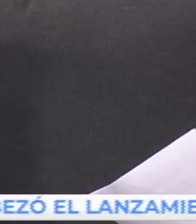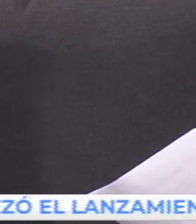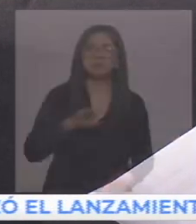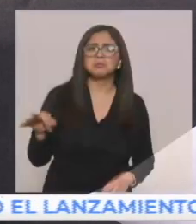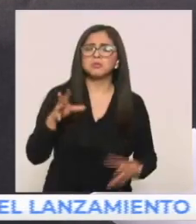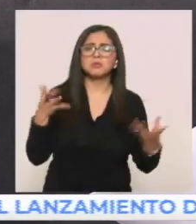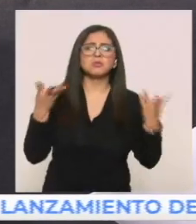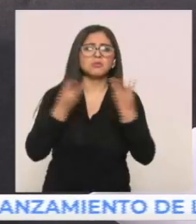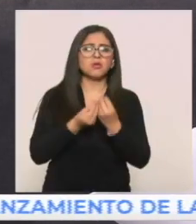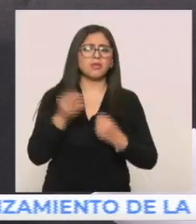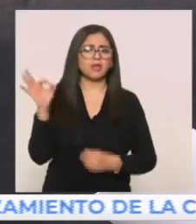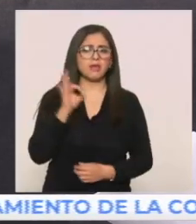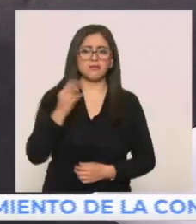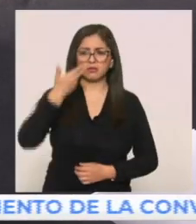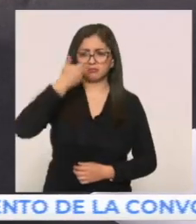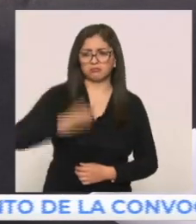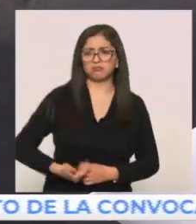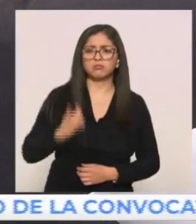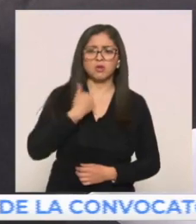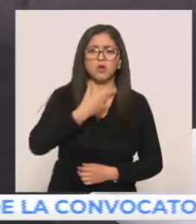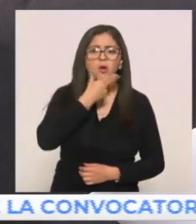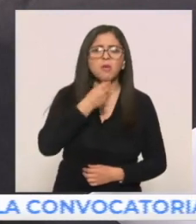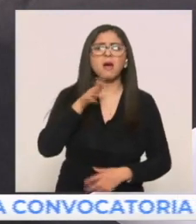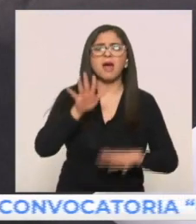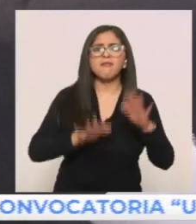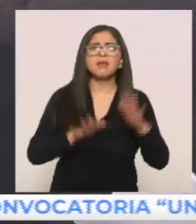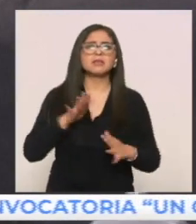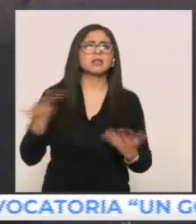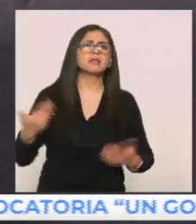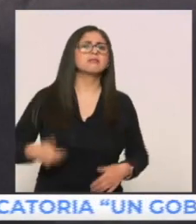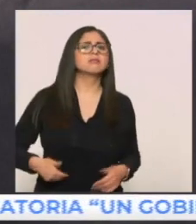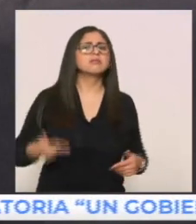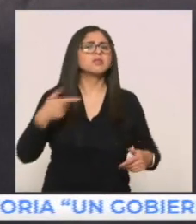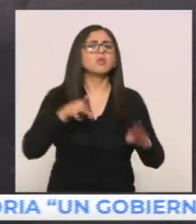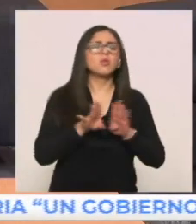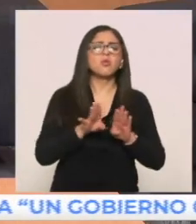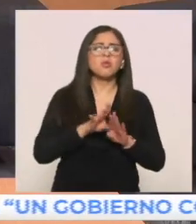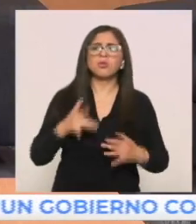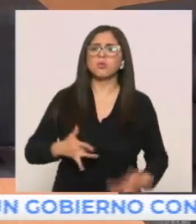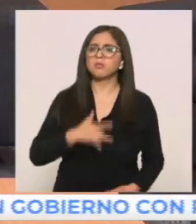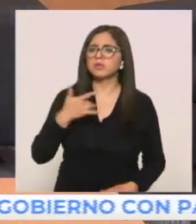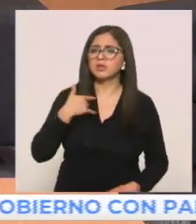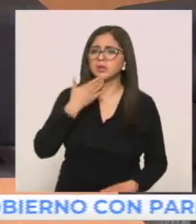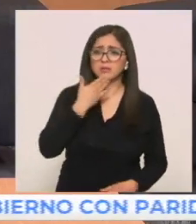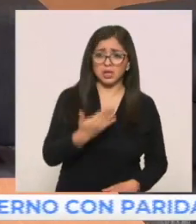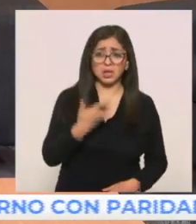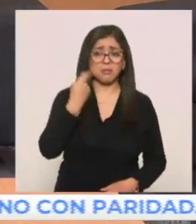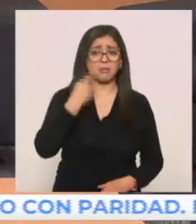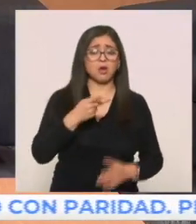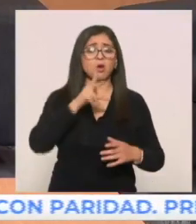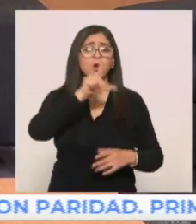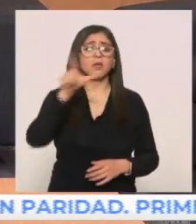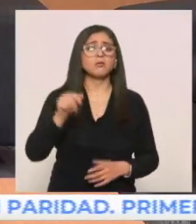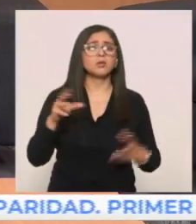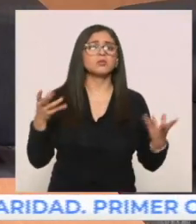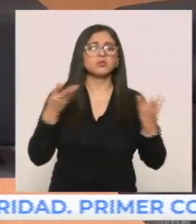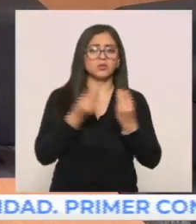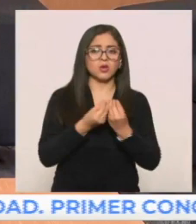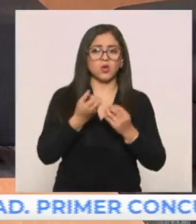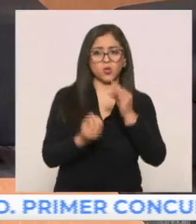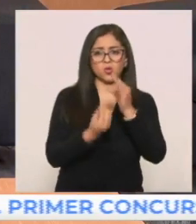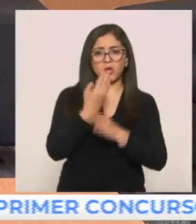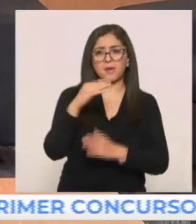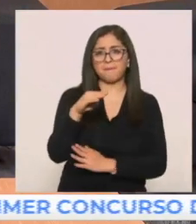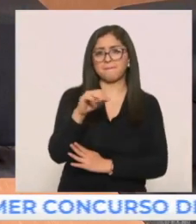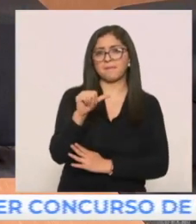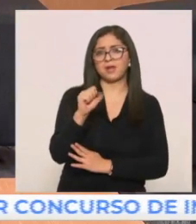implican, vaya, como varones, pues, ¿no? Ciertos malestares, ciertas dudas. Y surge este nuevo concepto de nuevas masculinidades. Fue un tema que incluso comentó